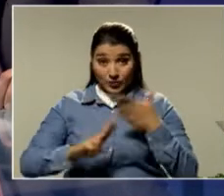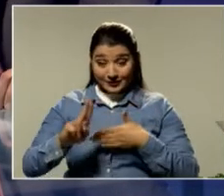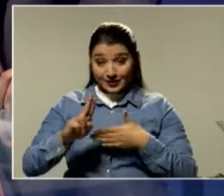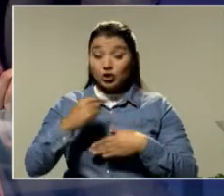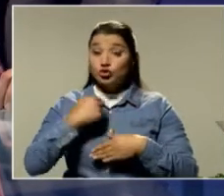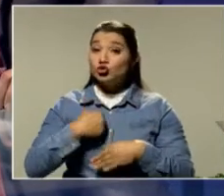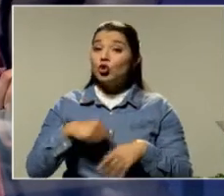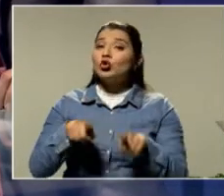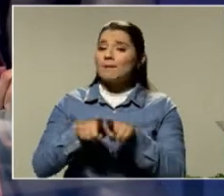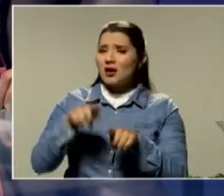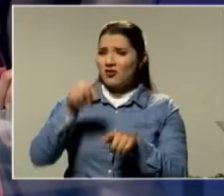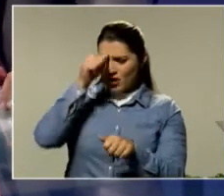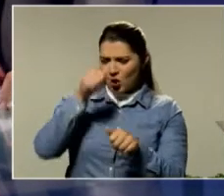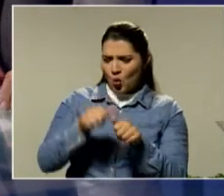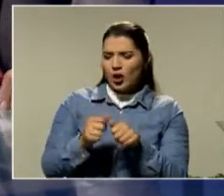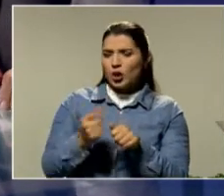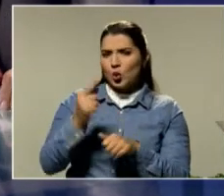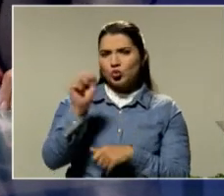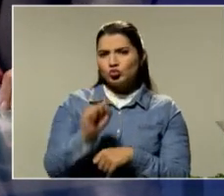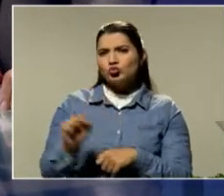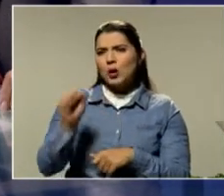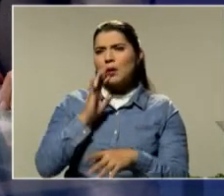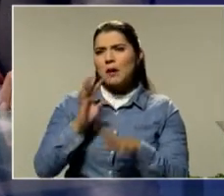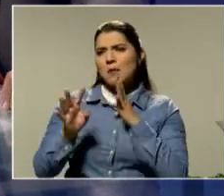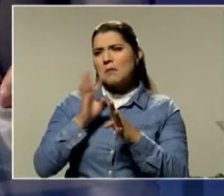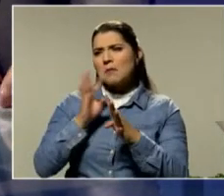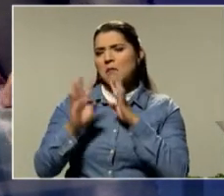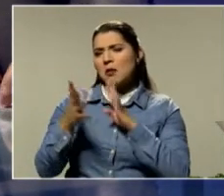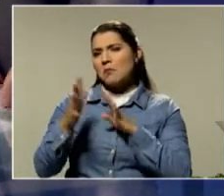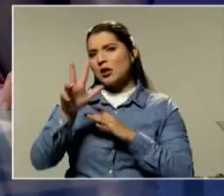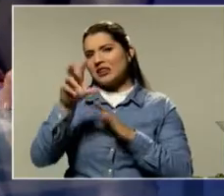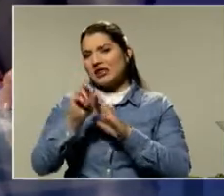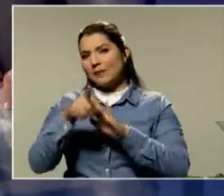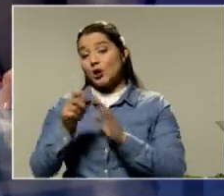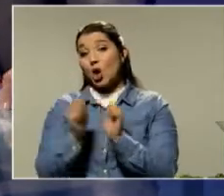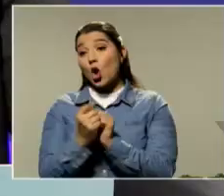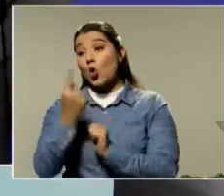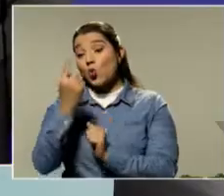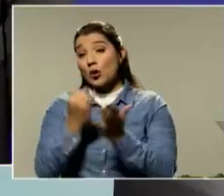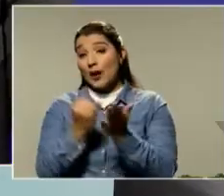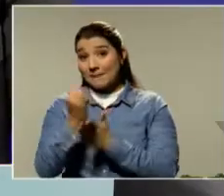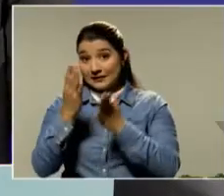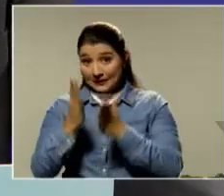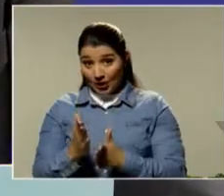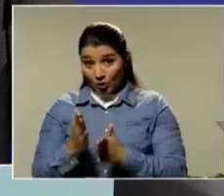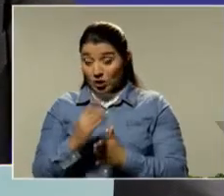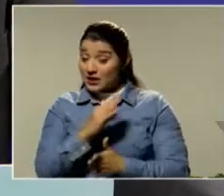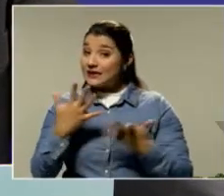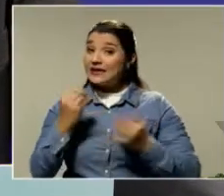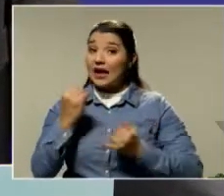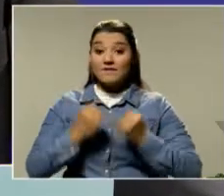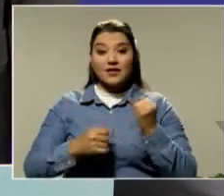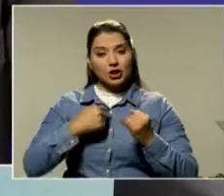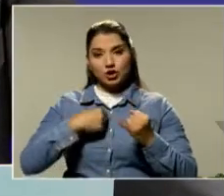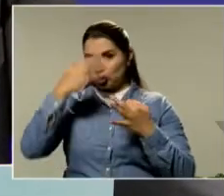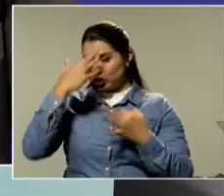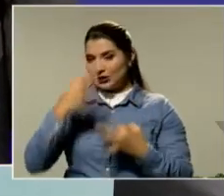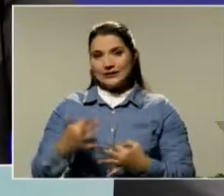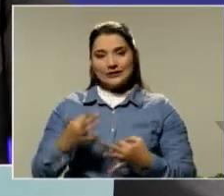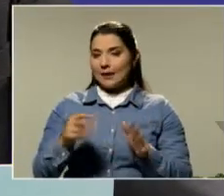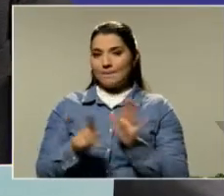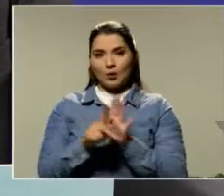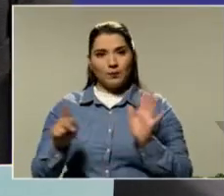recuerdo un sábado, una conversación de más de media hora con una investigadora de ese centro y al final tomé la decisión de prohibirlo